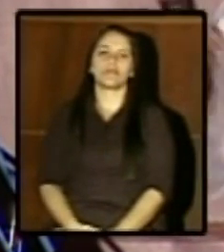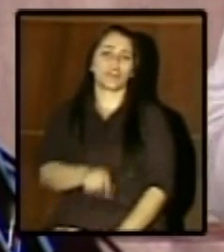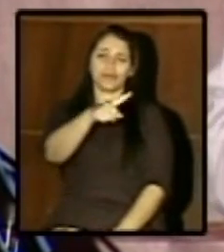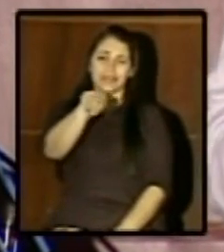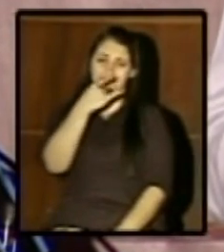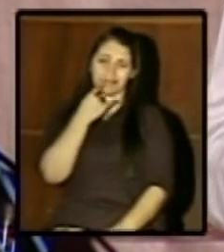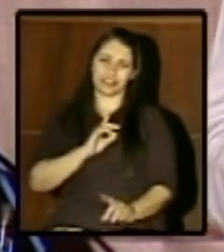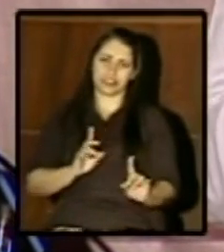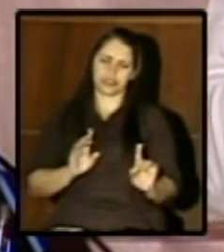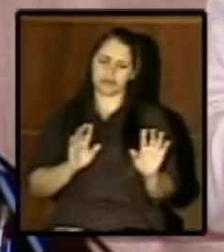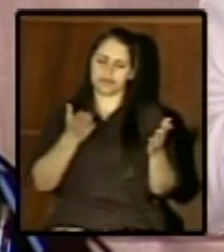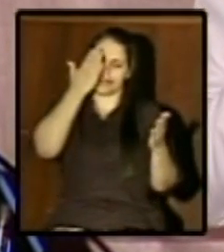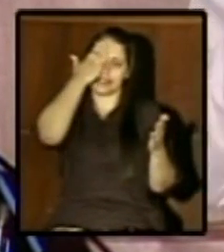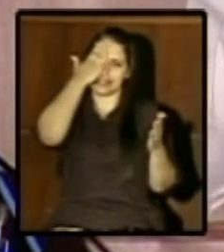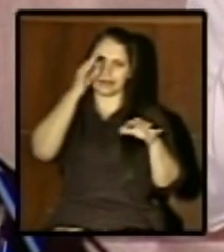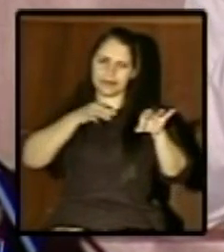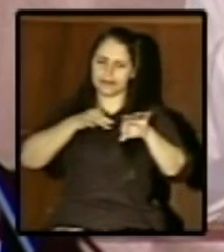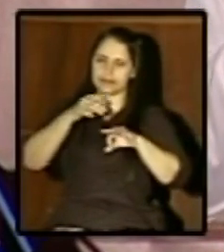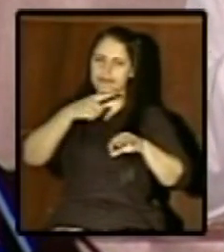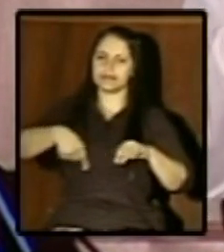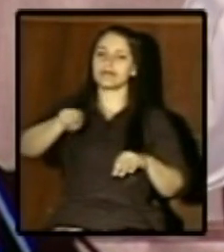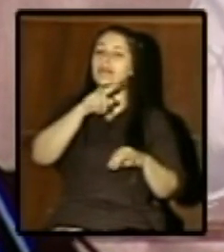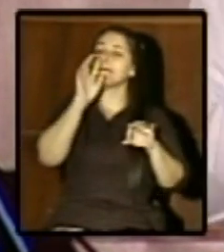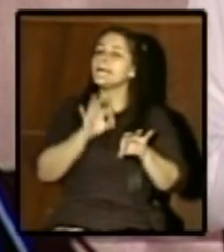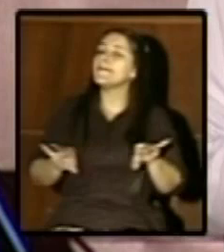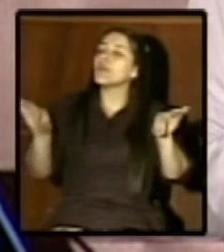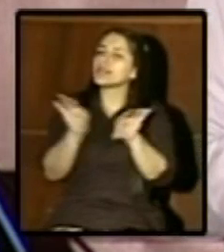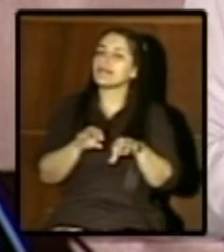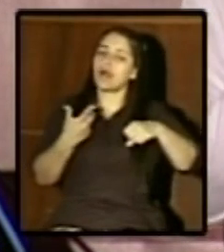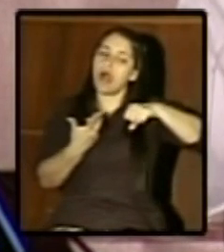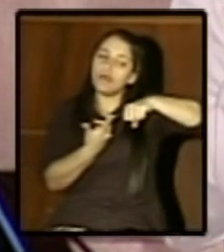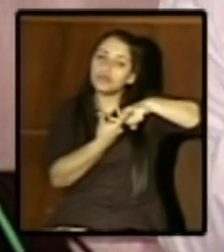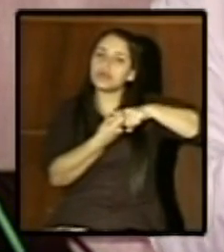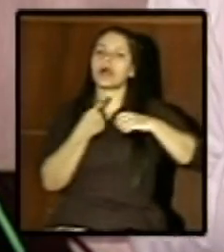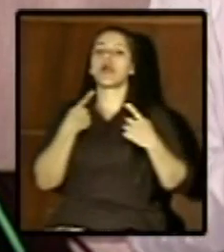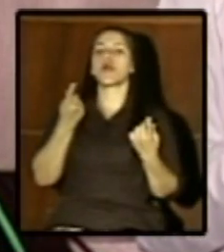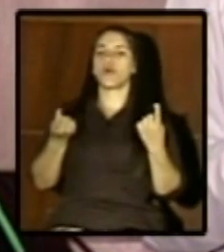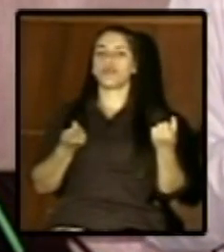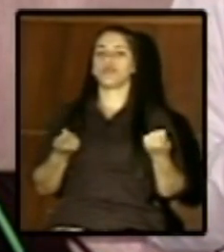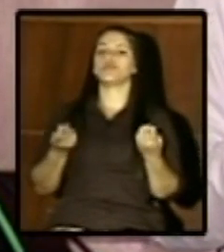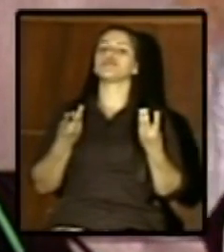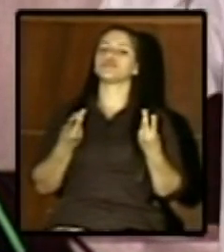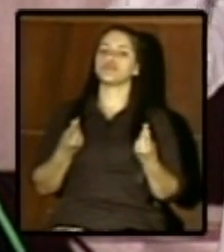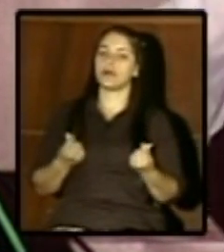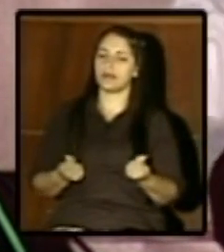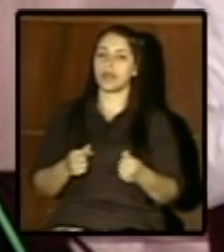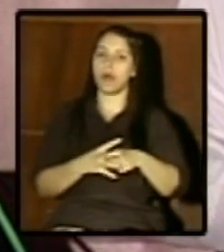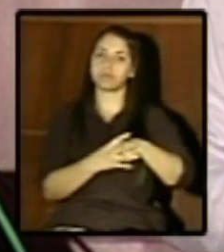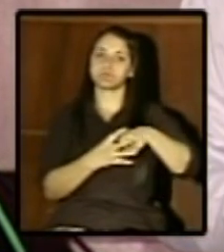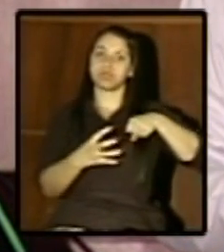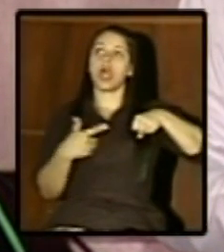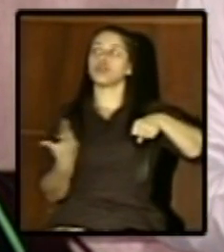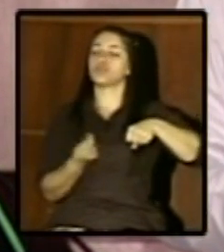esteroideos, este es esteroideo. Ahora, eso a ustedes no les interesa mucho, que es esteroideo o no esteroideo, pero los esteroides hay que manejarlos